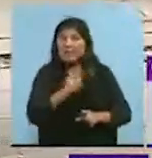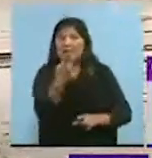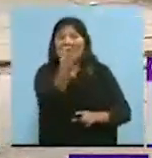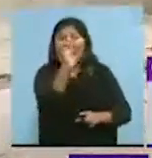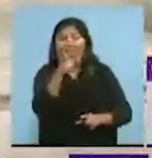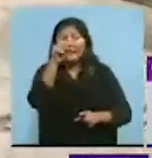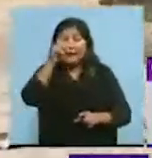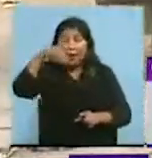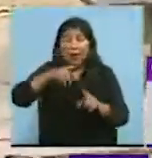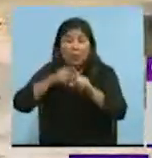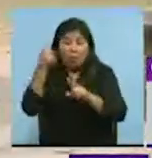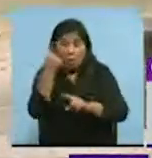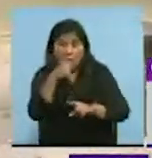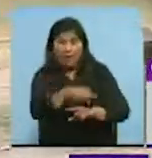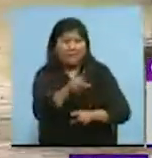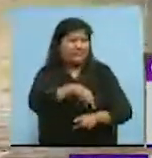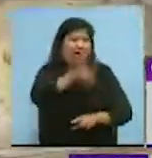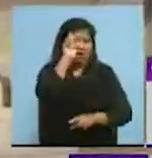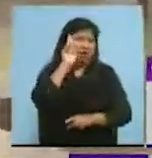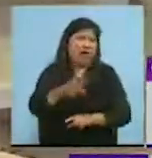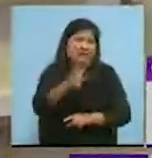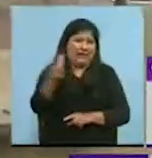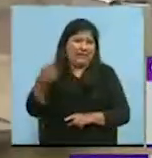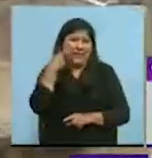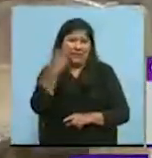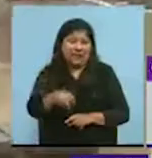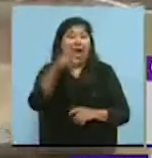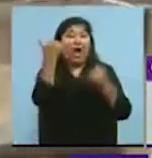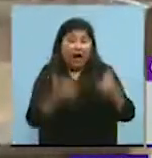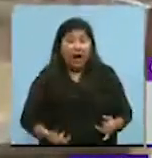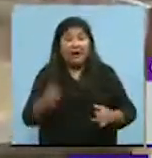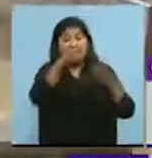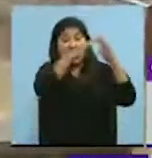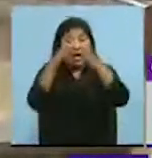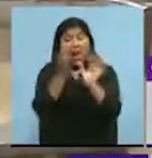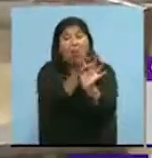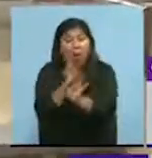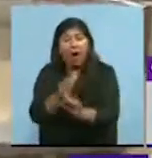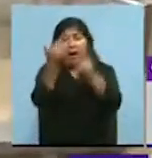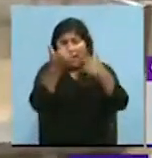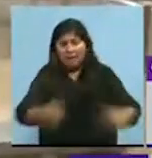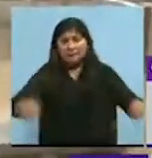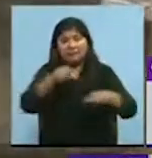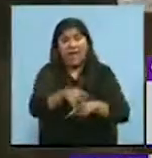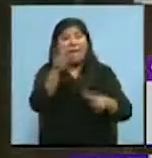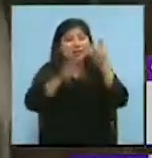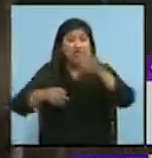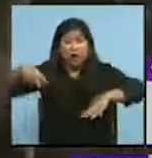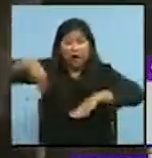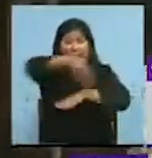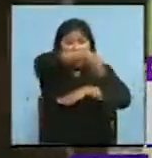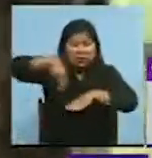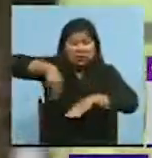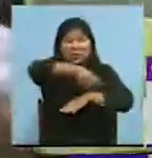rápido que esa velocidad. Hay colegios en el lugar, hay mucha gente que cruza por la avenida y es